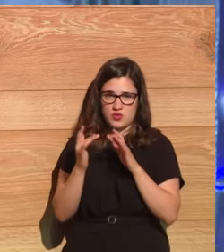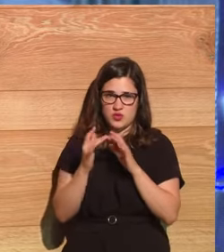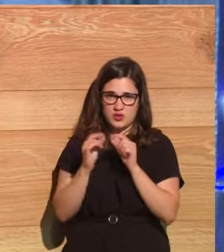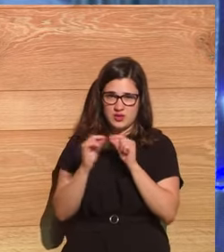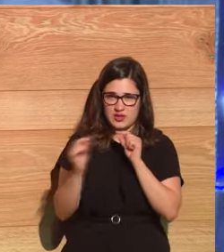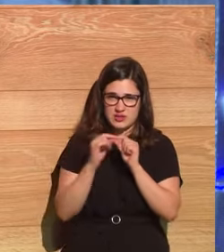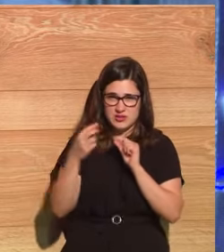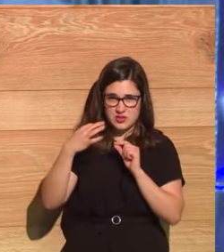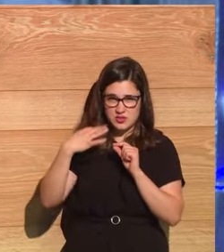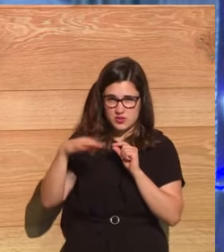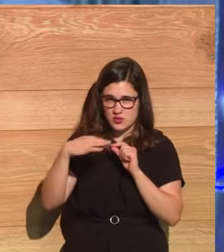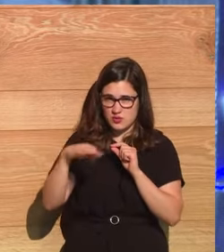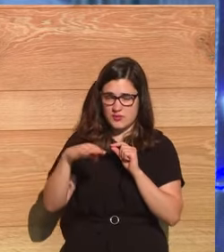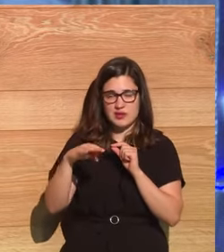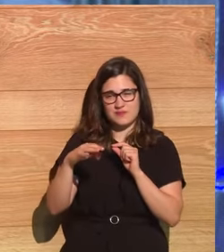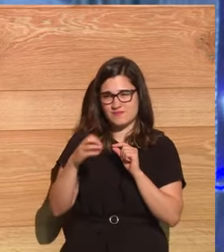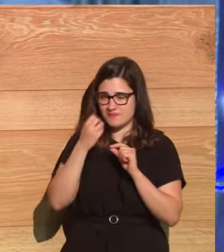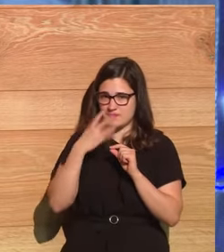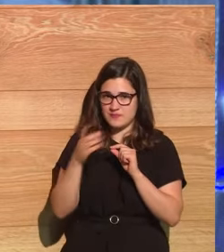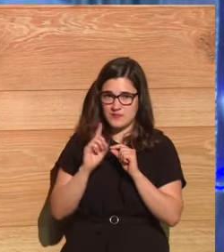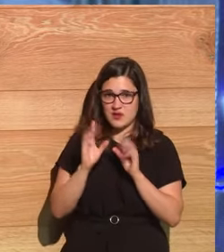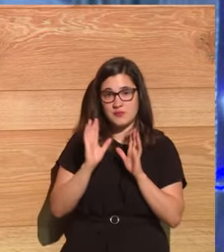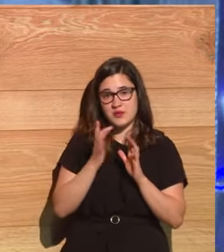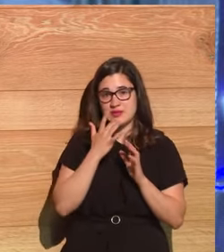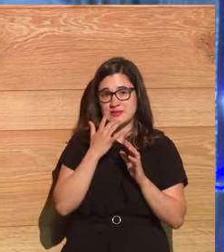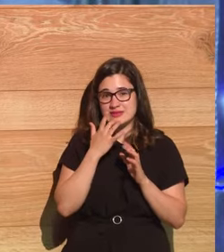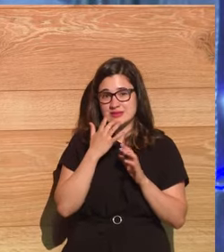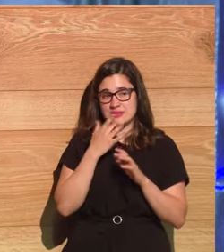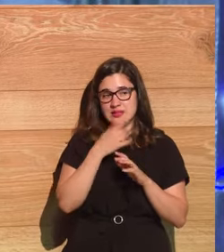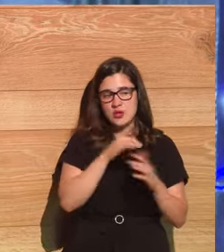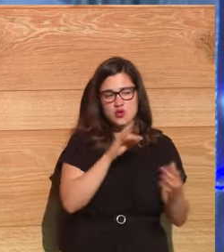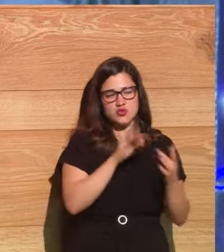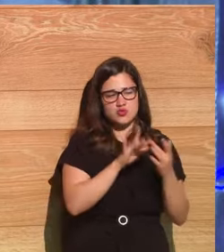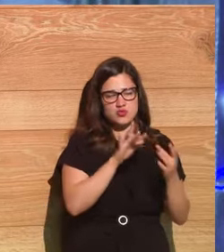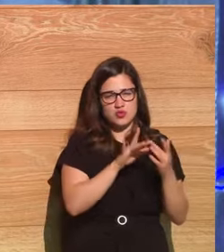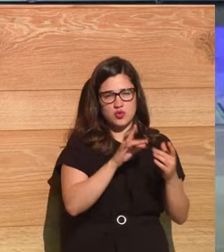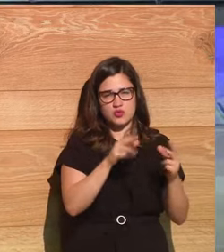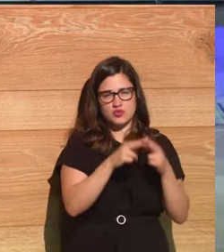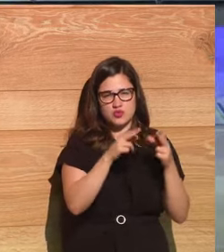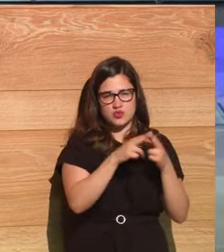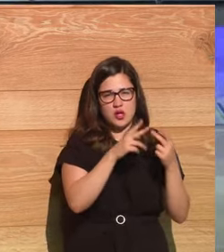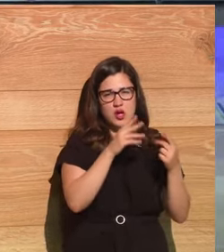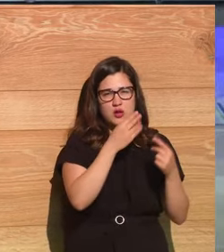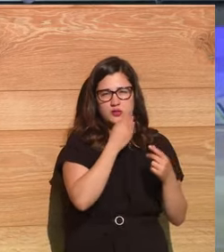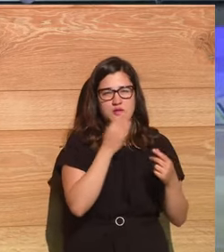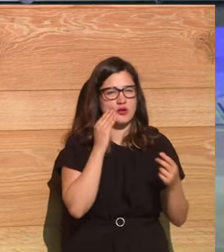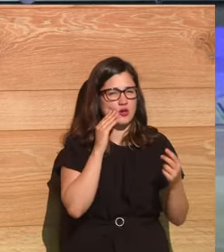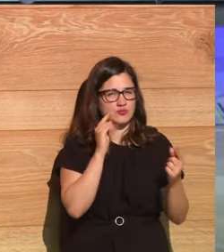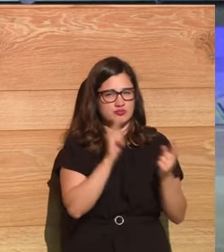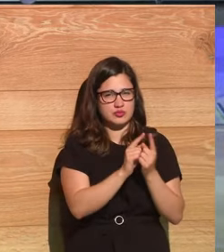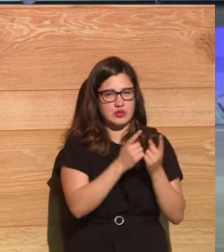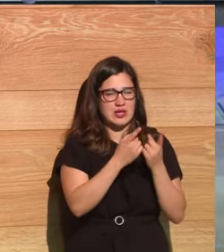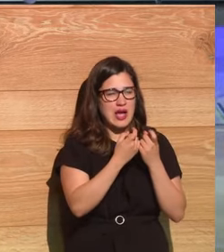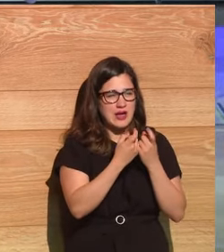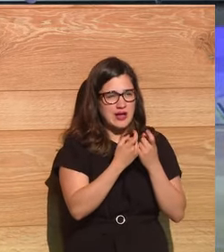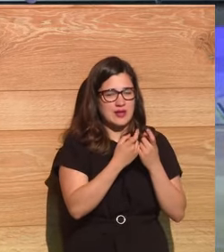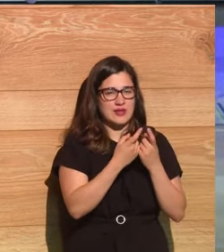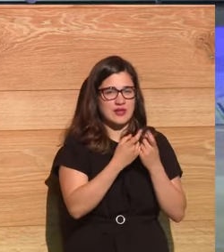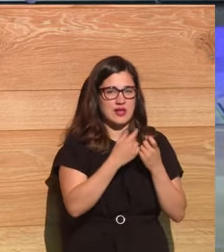mueves la palanca hacia el otro extremo y tienes esa hipersociabilidad, también esa necesidad de ser aceptados,